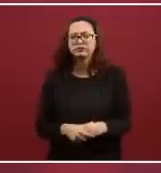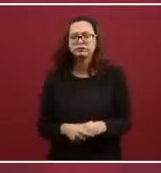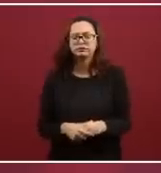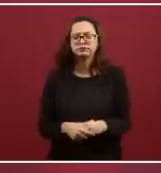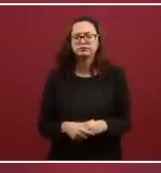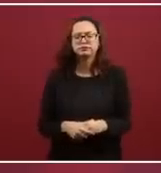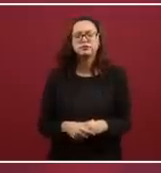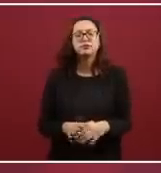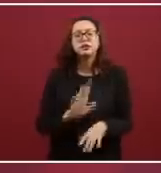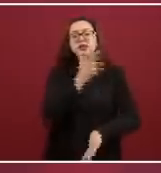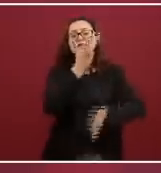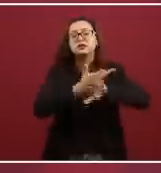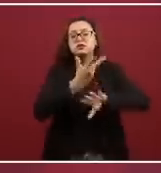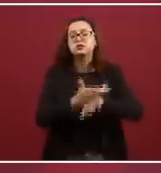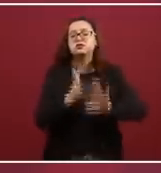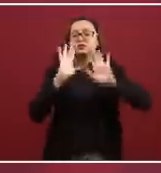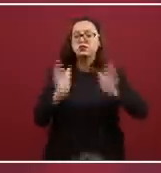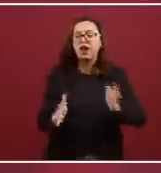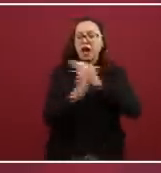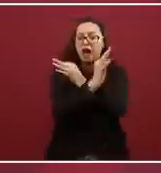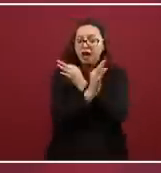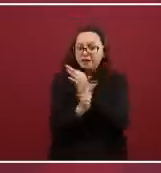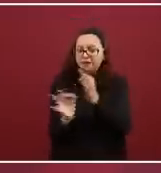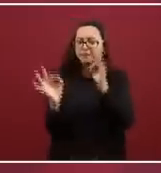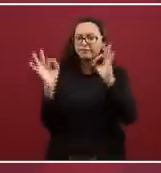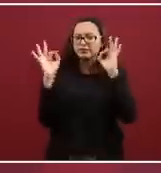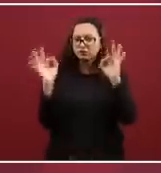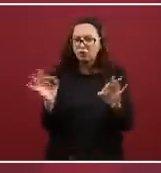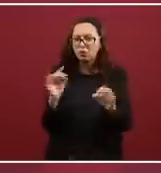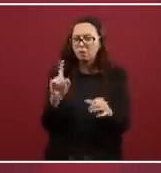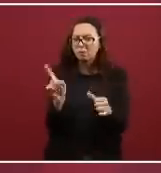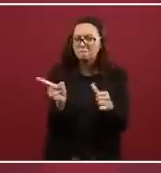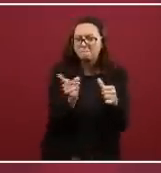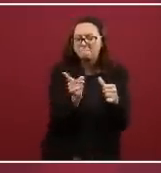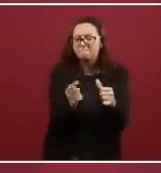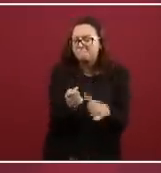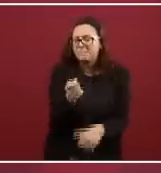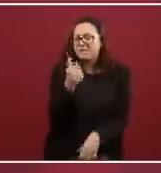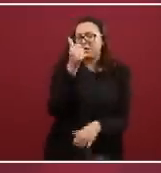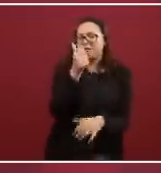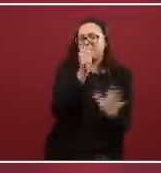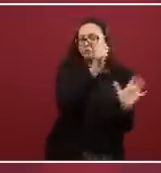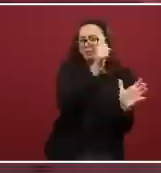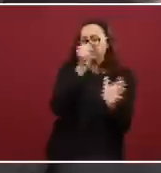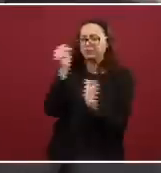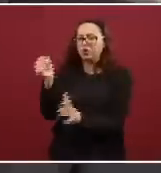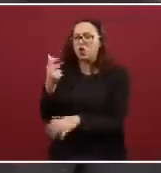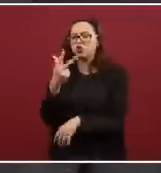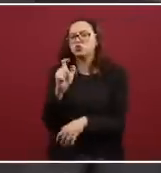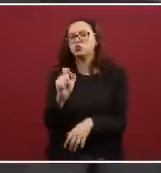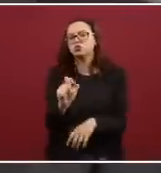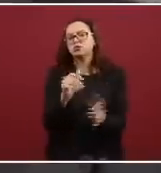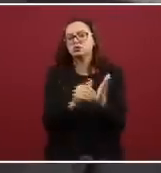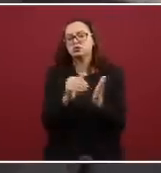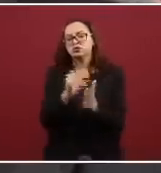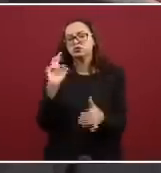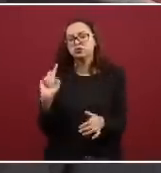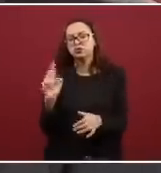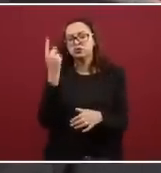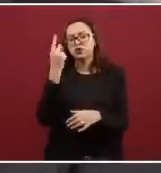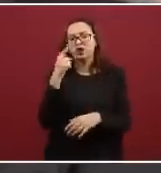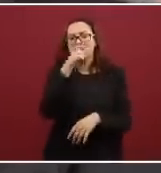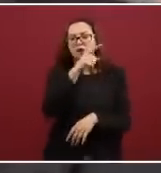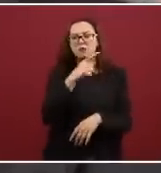primera inversión consecuente con lo que hemos dicho los destacan en los 5.8 millones de dólares se anunció en el